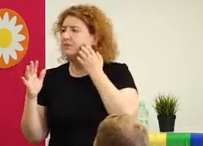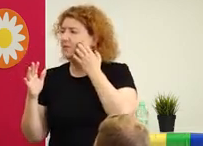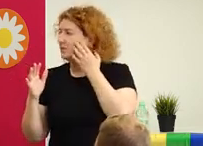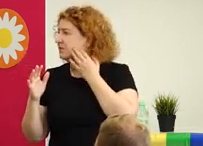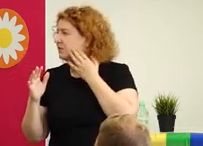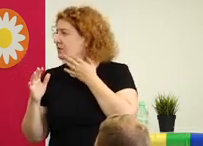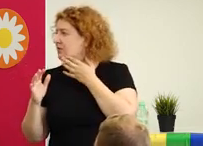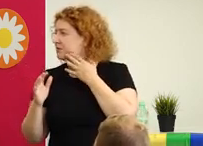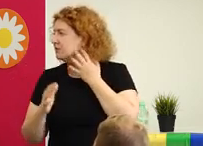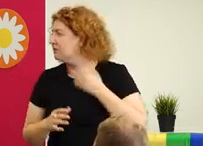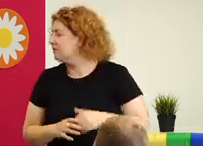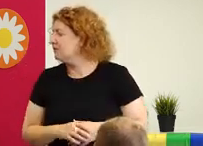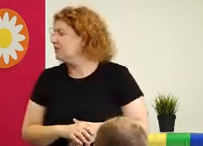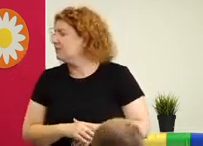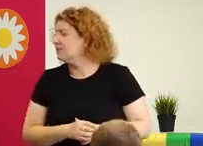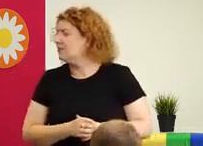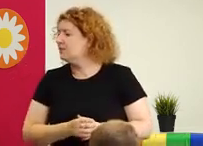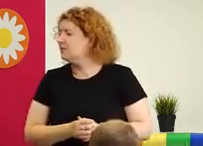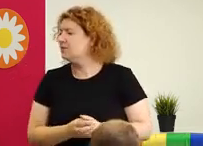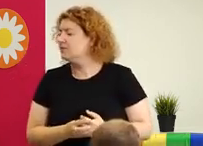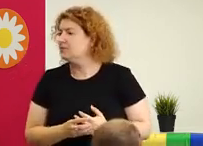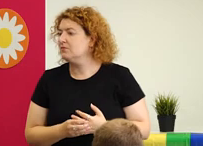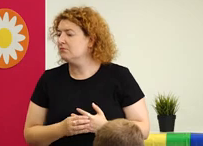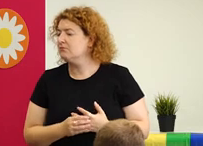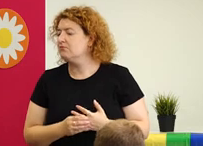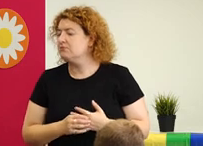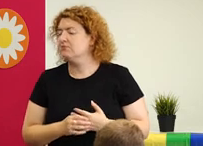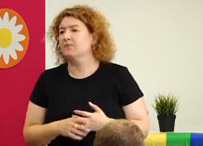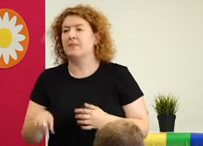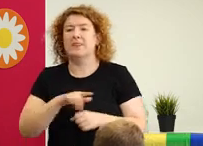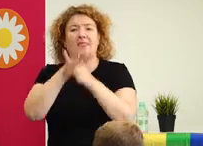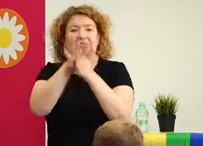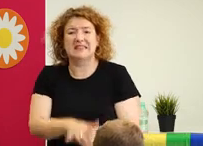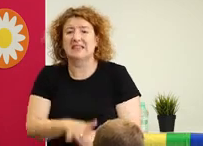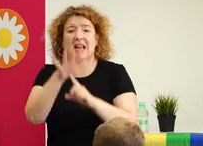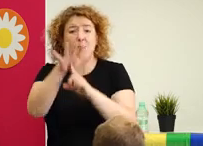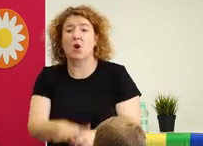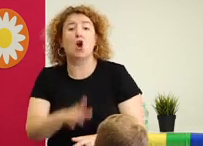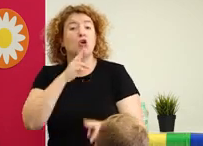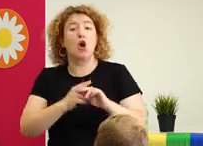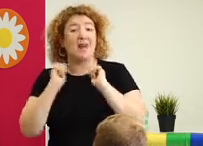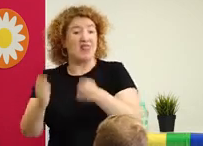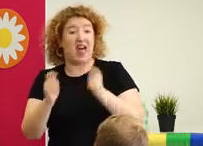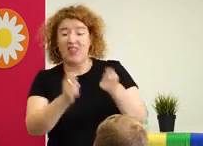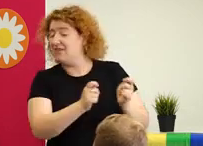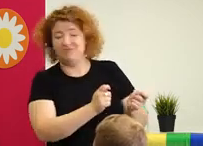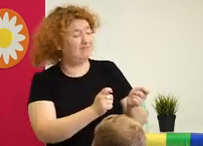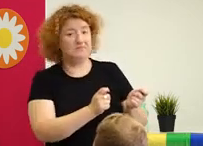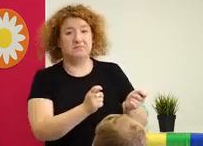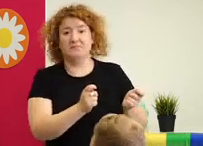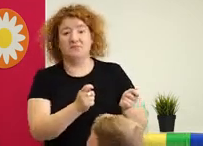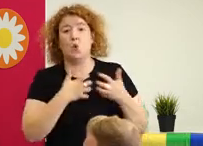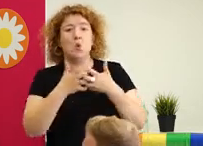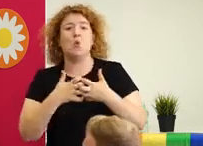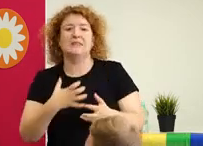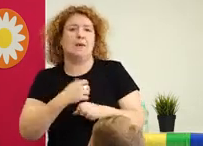Porque miren, las discriminaciones que no son nombradas por su nombre no se pueden